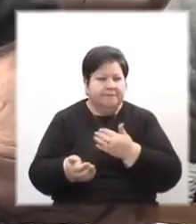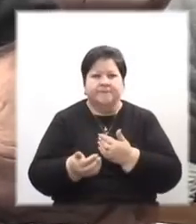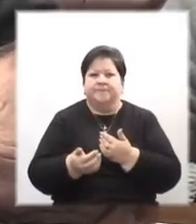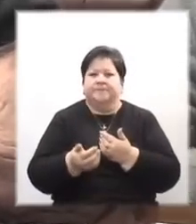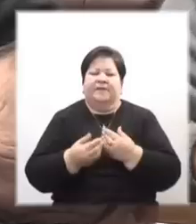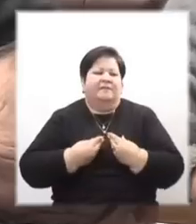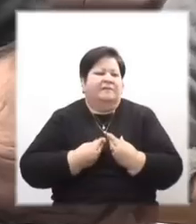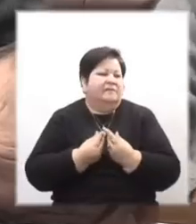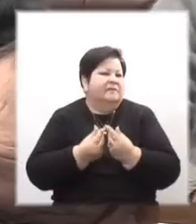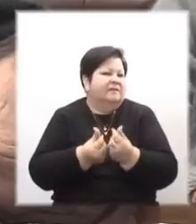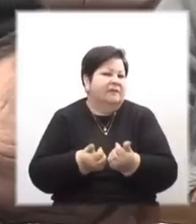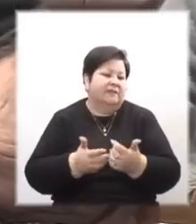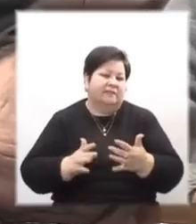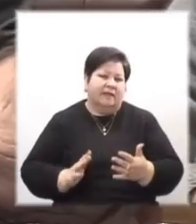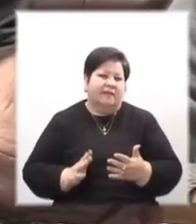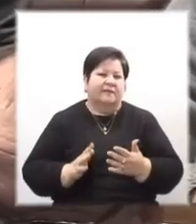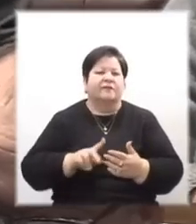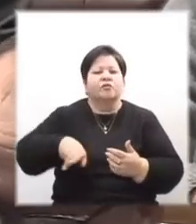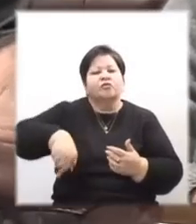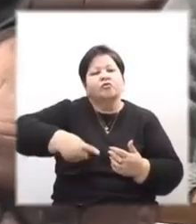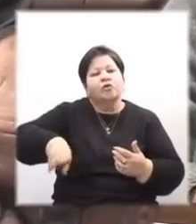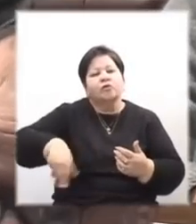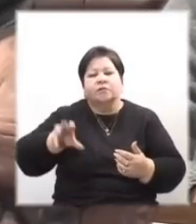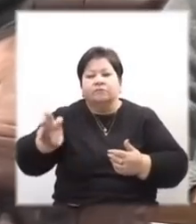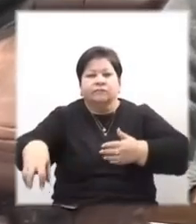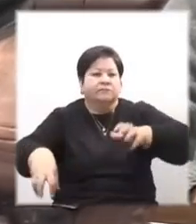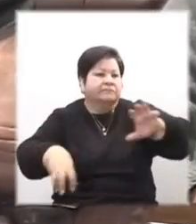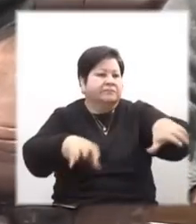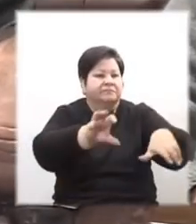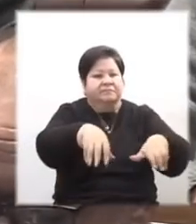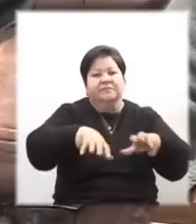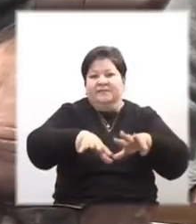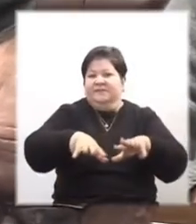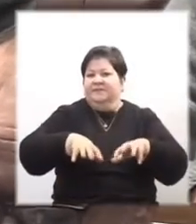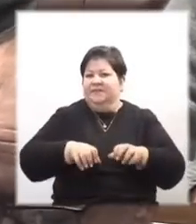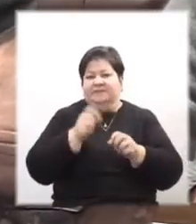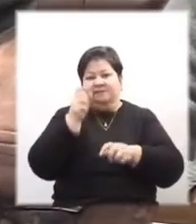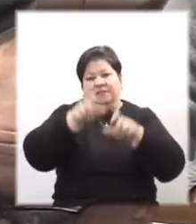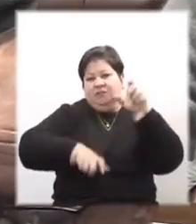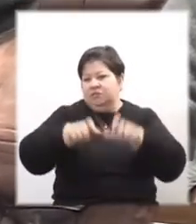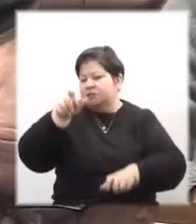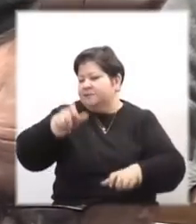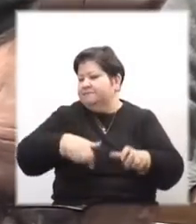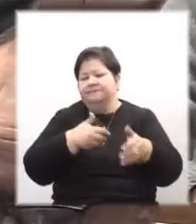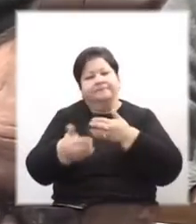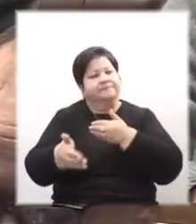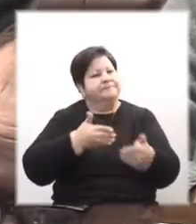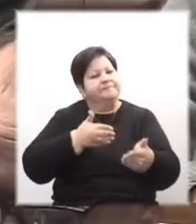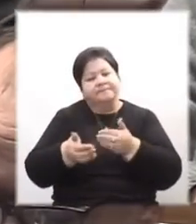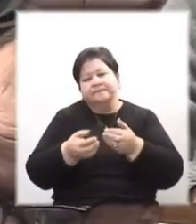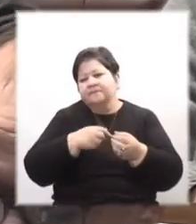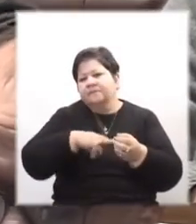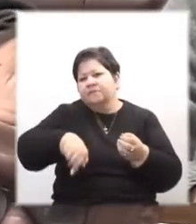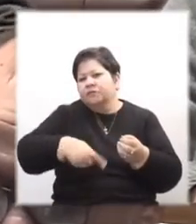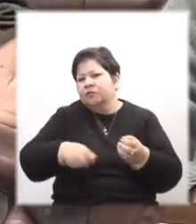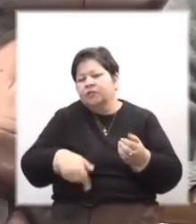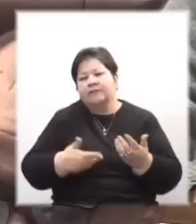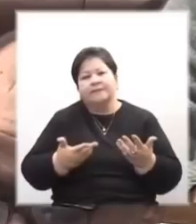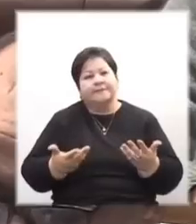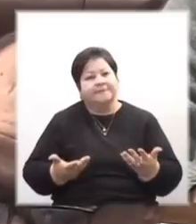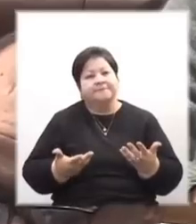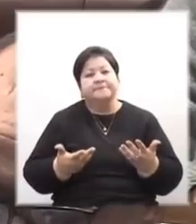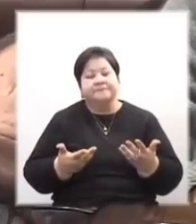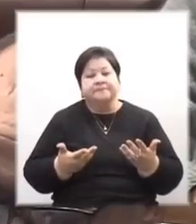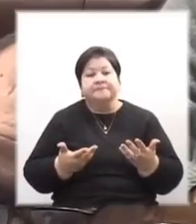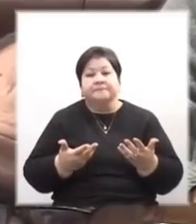de la sensibilidad, de los territorios en los cuales cada uno de los ciudadanos viva, independientemente de la